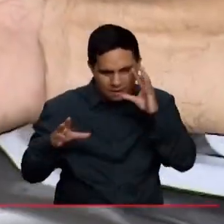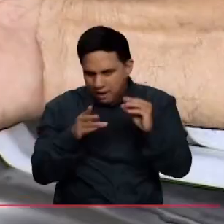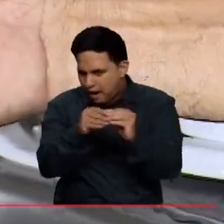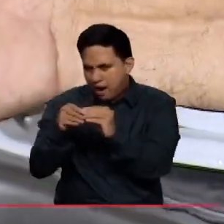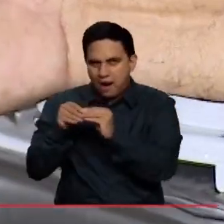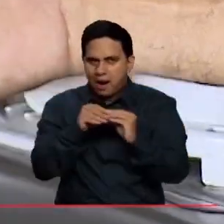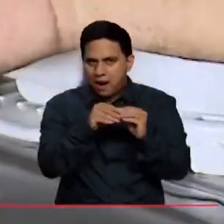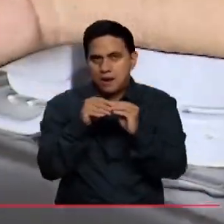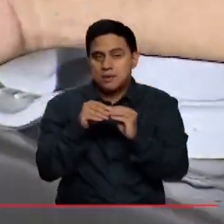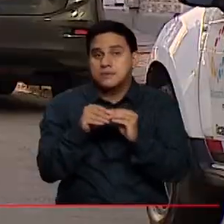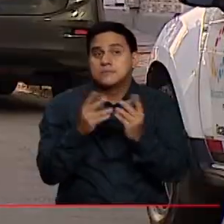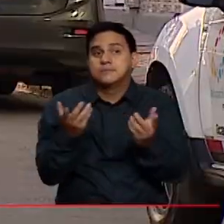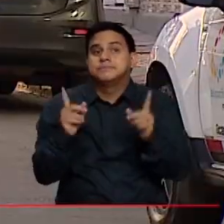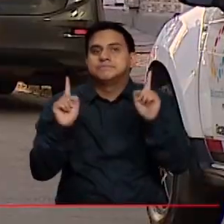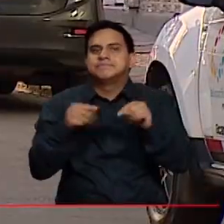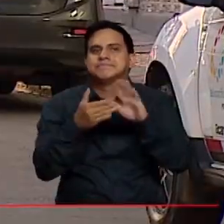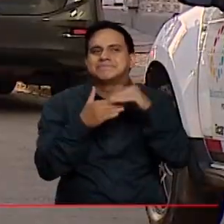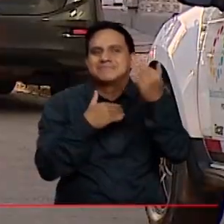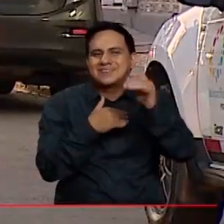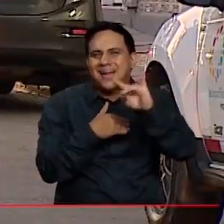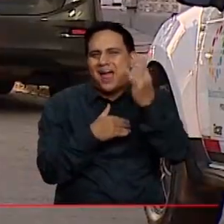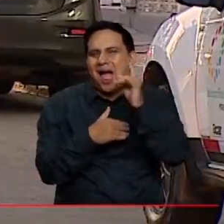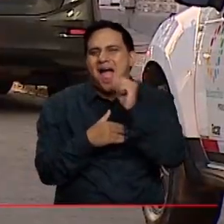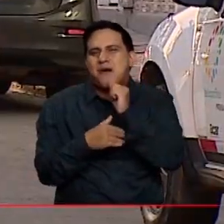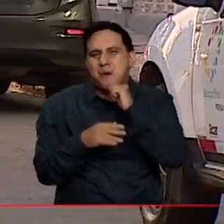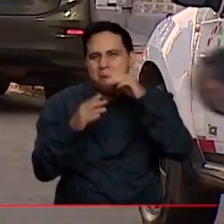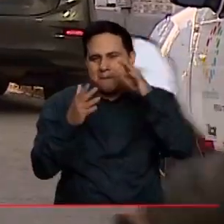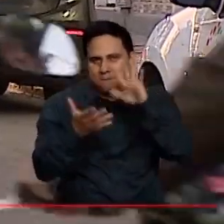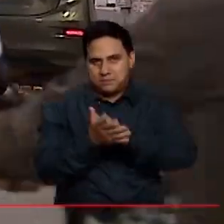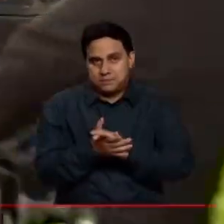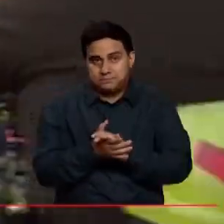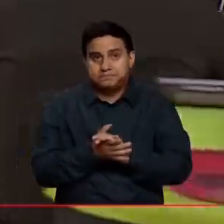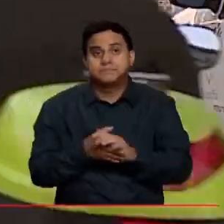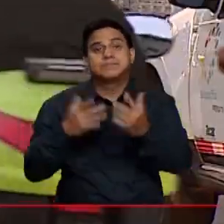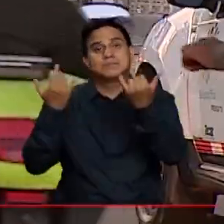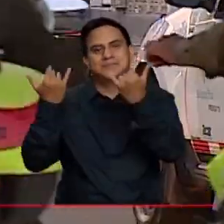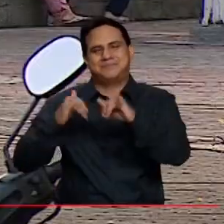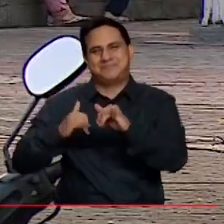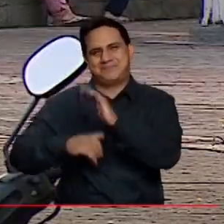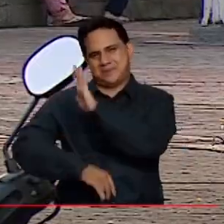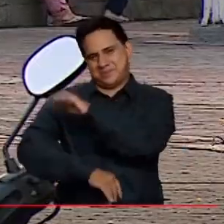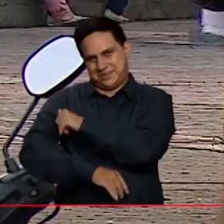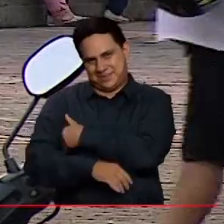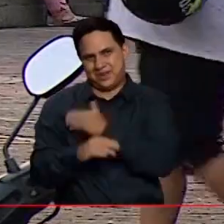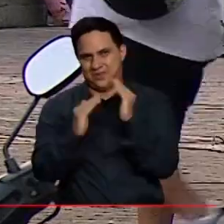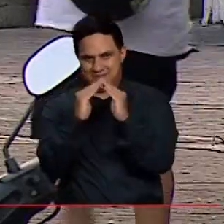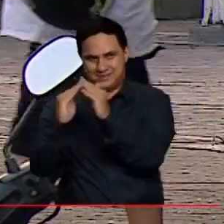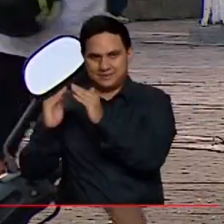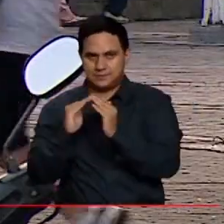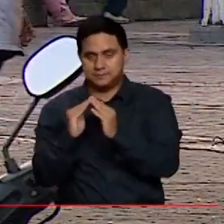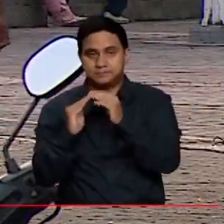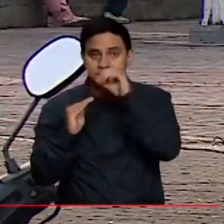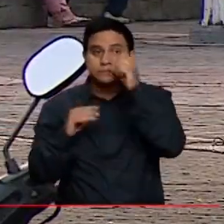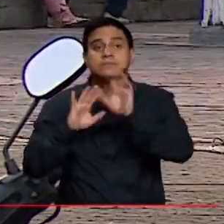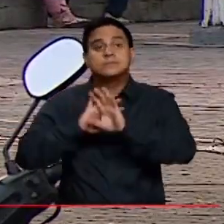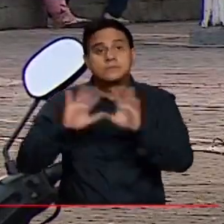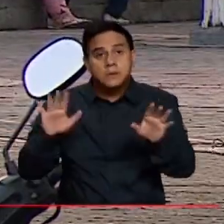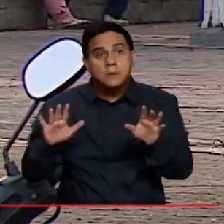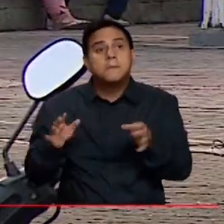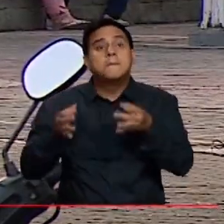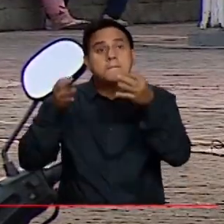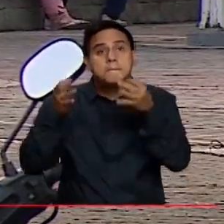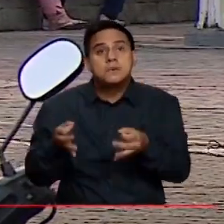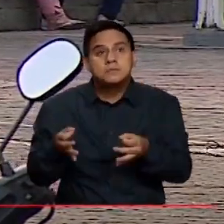potable. Para acceder a estos recursos de manera inmediata a través del Ministerio de Hacienda y Crédito Público, el municipio afectado deberá emitir una declaratoria